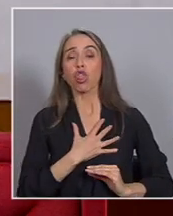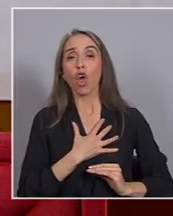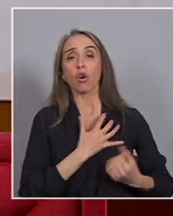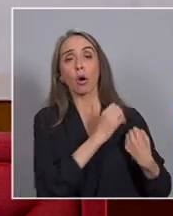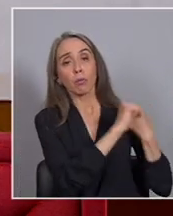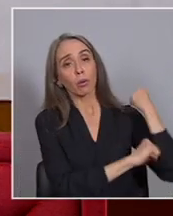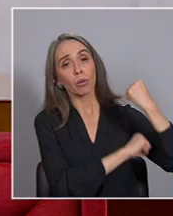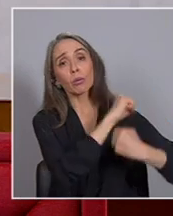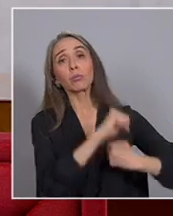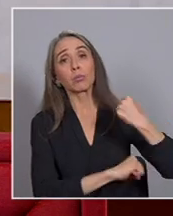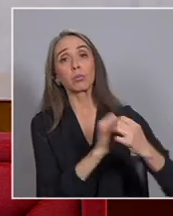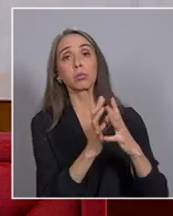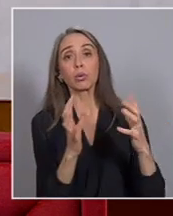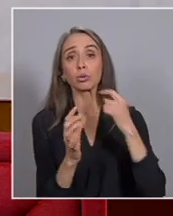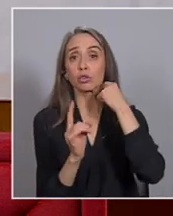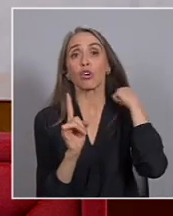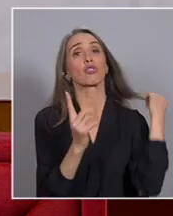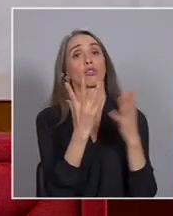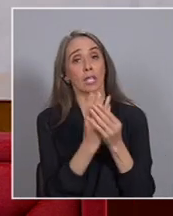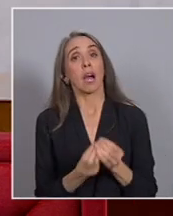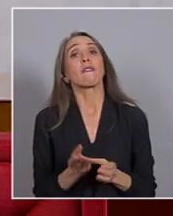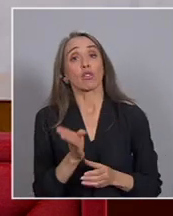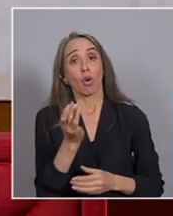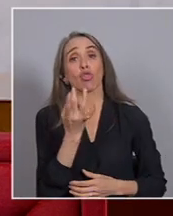tantos años que no termina de fluir.